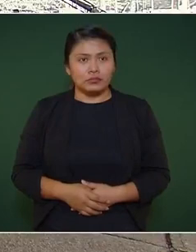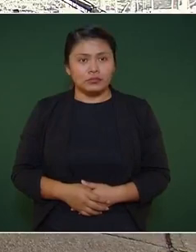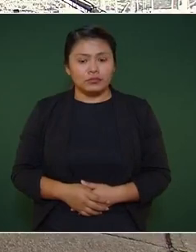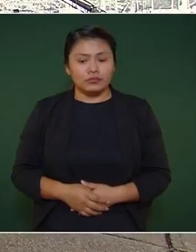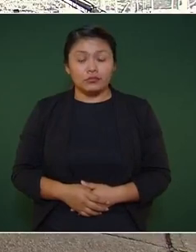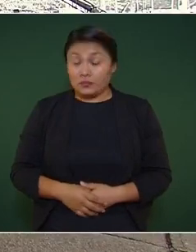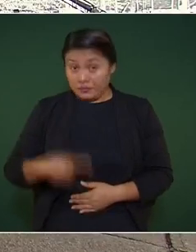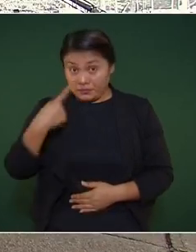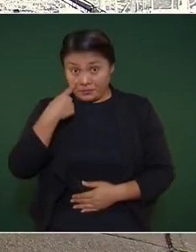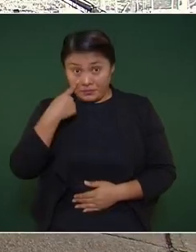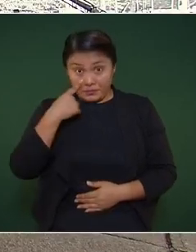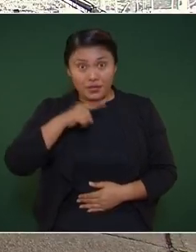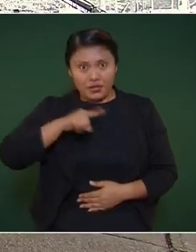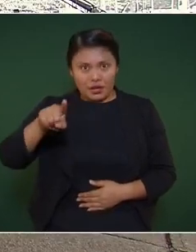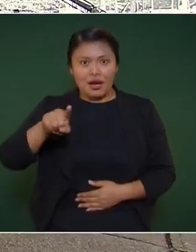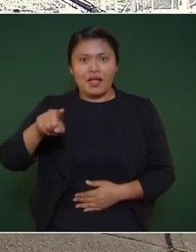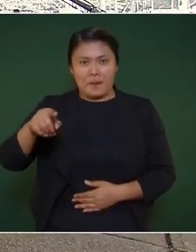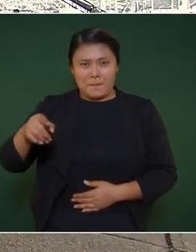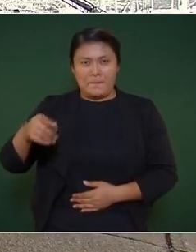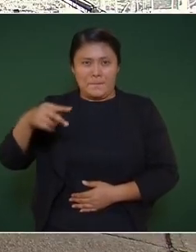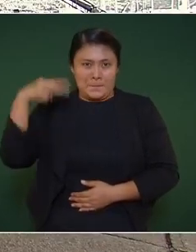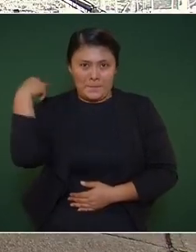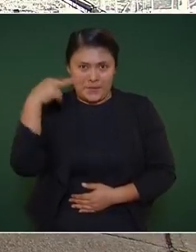por Veracruz, por el puerto,